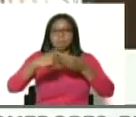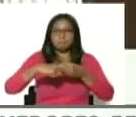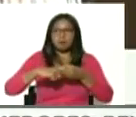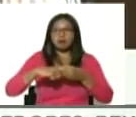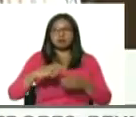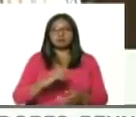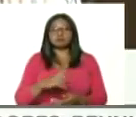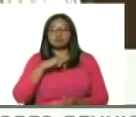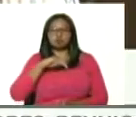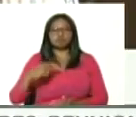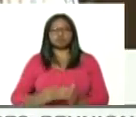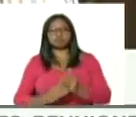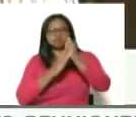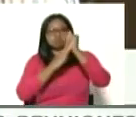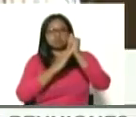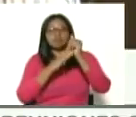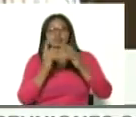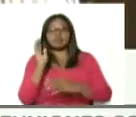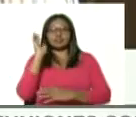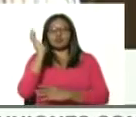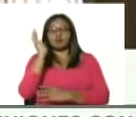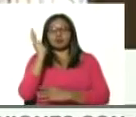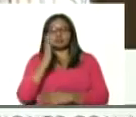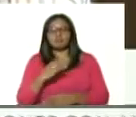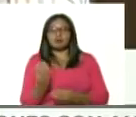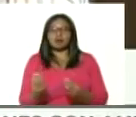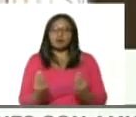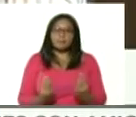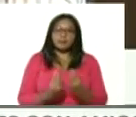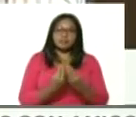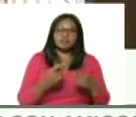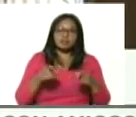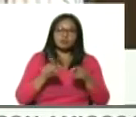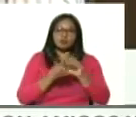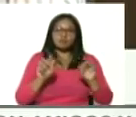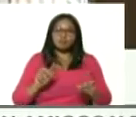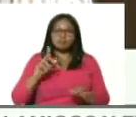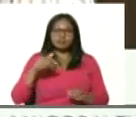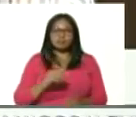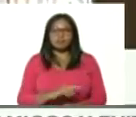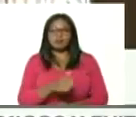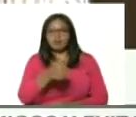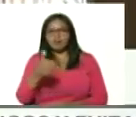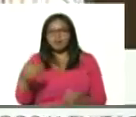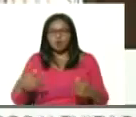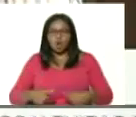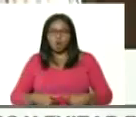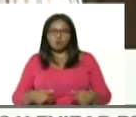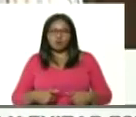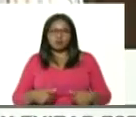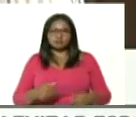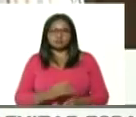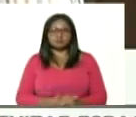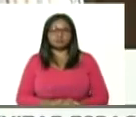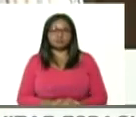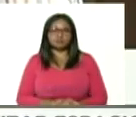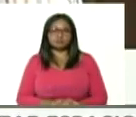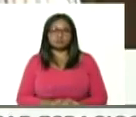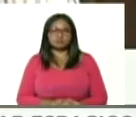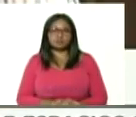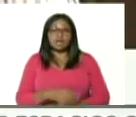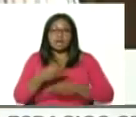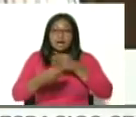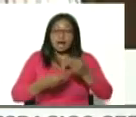en la vanguardia de este Congreso para acompañar cada uno de los esfuerzos que usted, presidente, hace